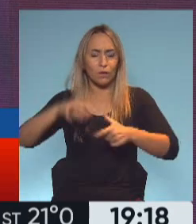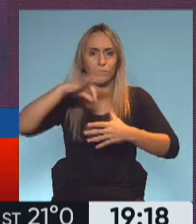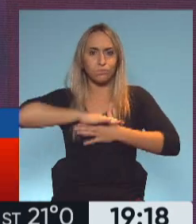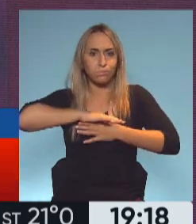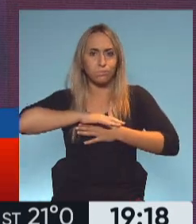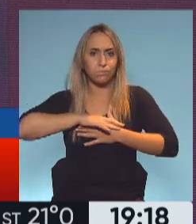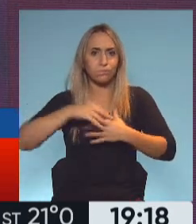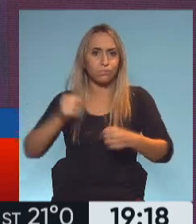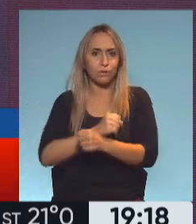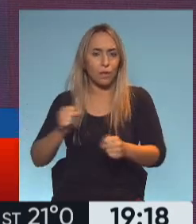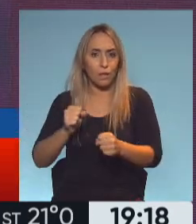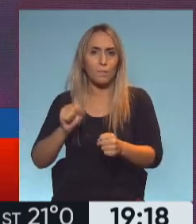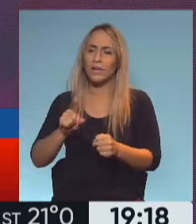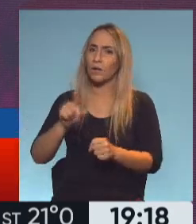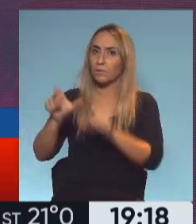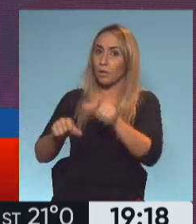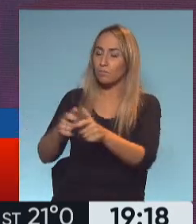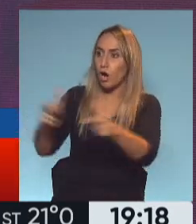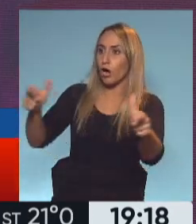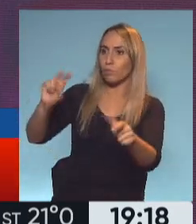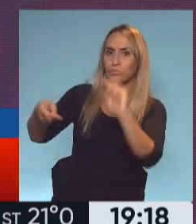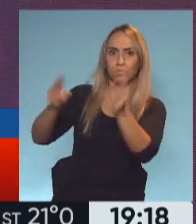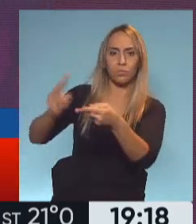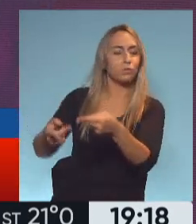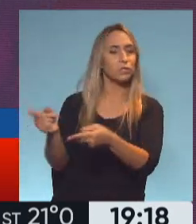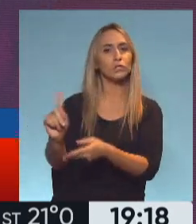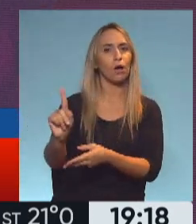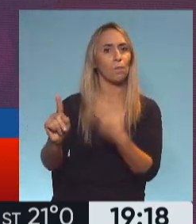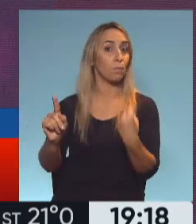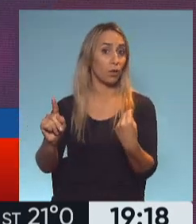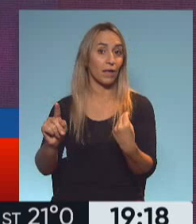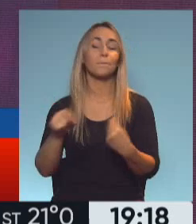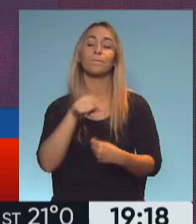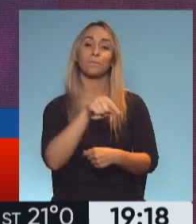alta cantidad de fallecidos. Y eso es porque la tasa,